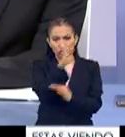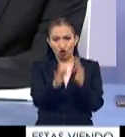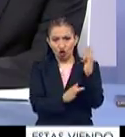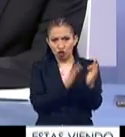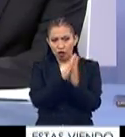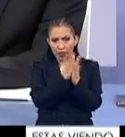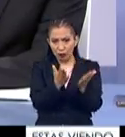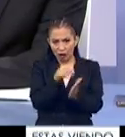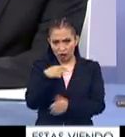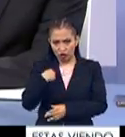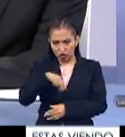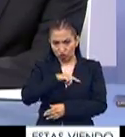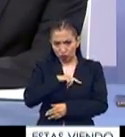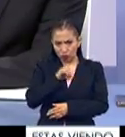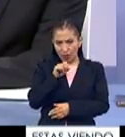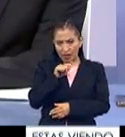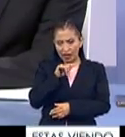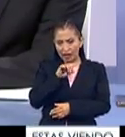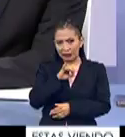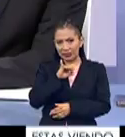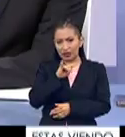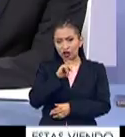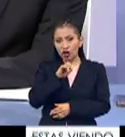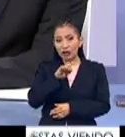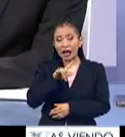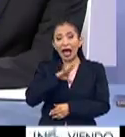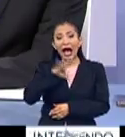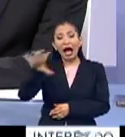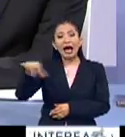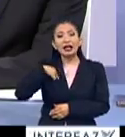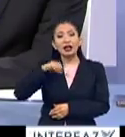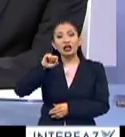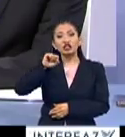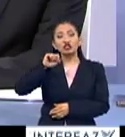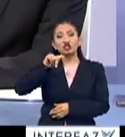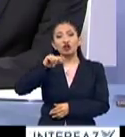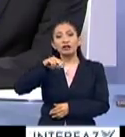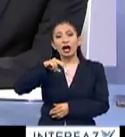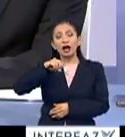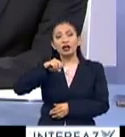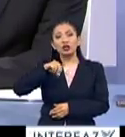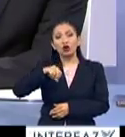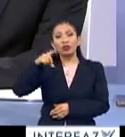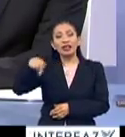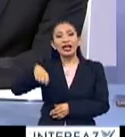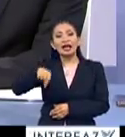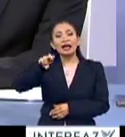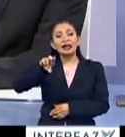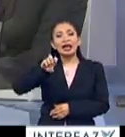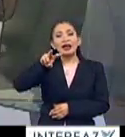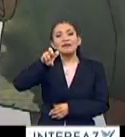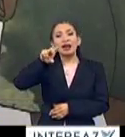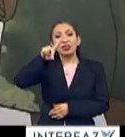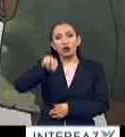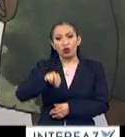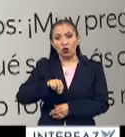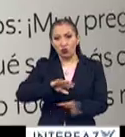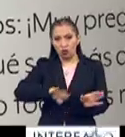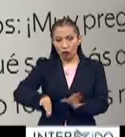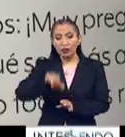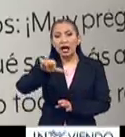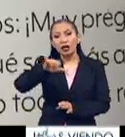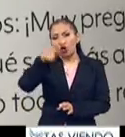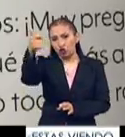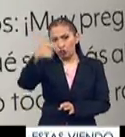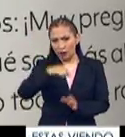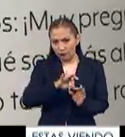todos los libros de la editorial están disponibles en el sótano de Quevedo. Correcto. Pero le voy a dar otra opción.